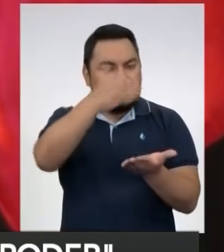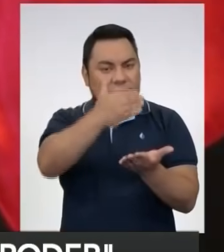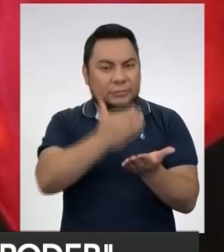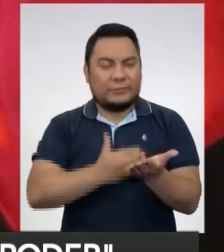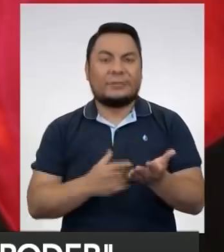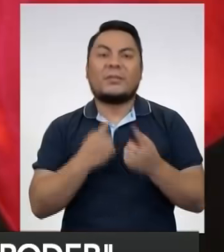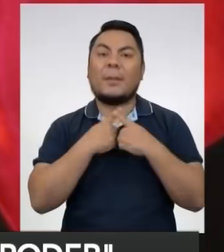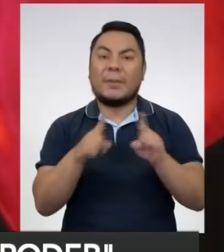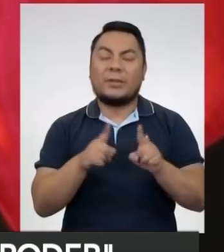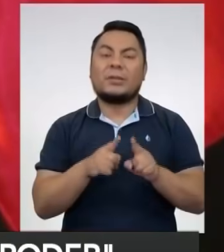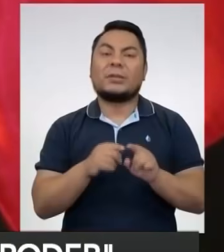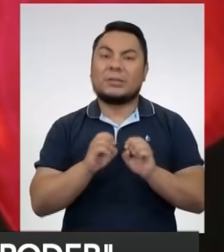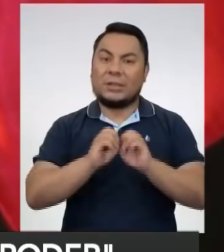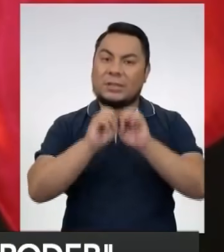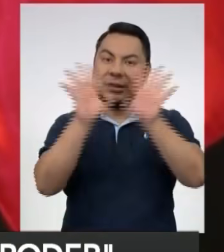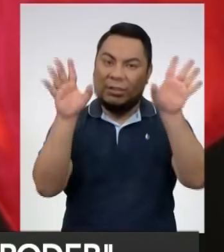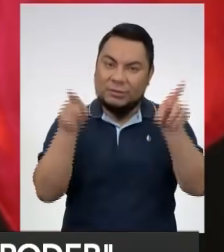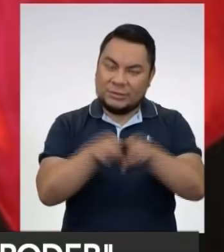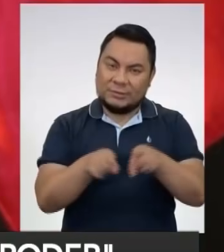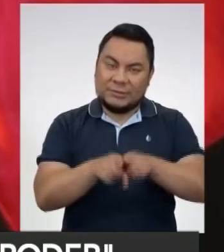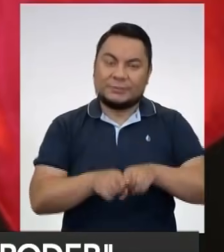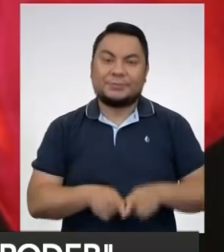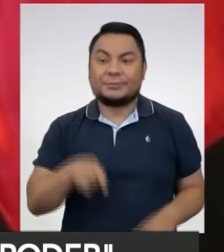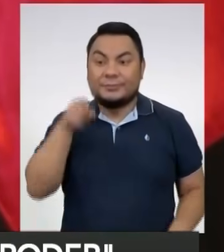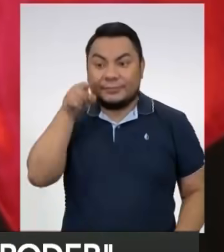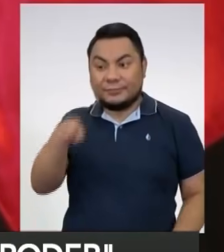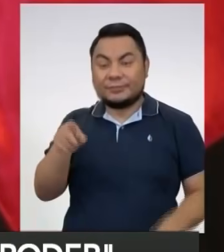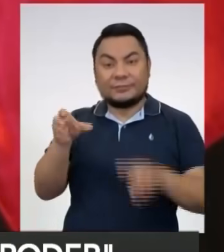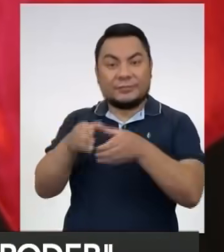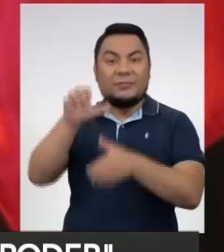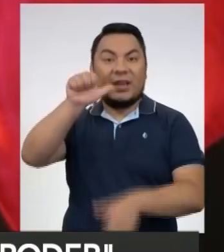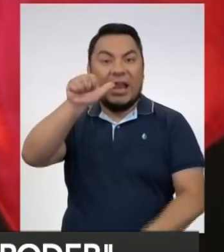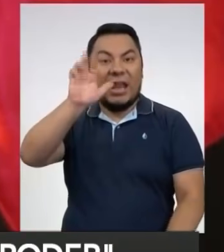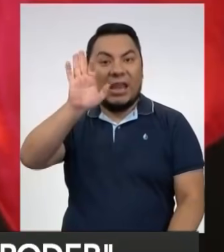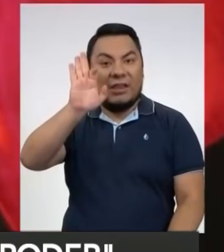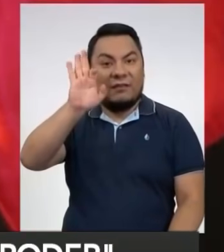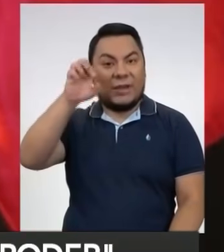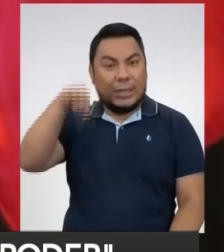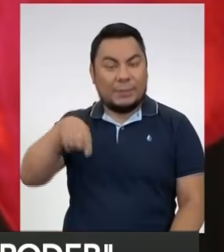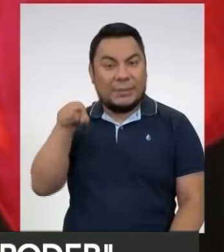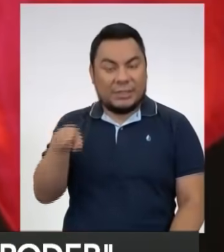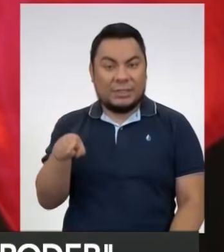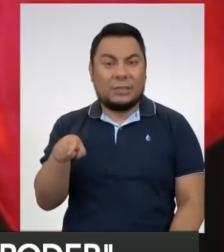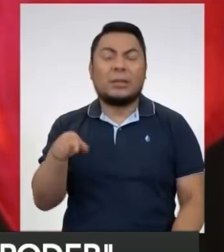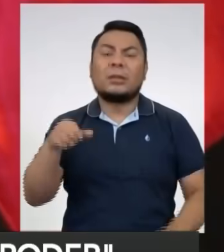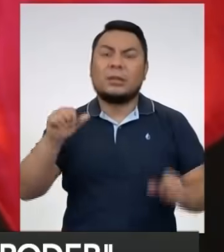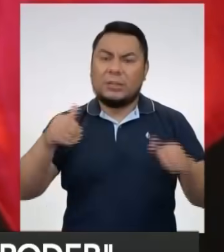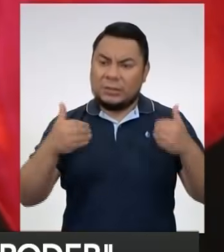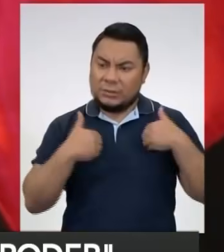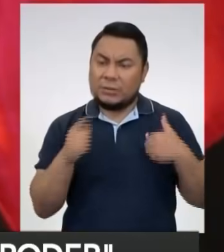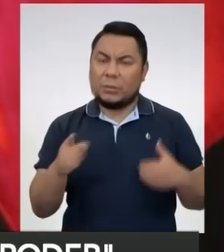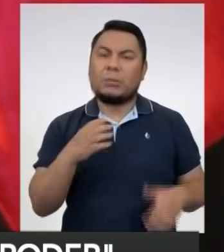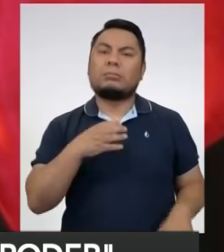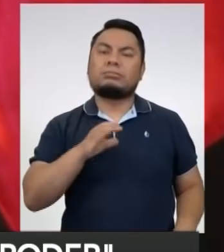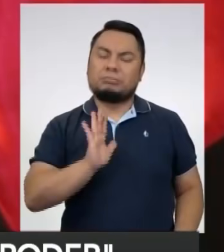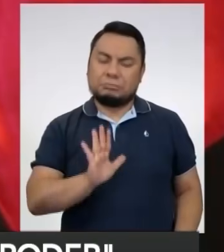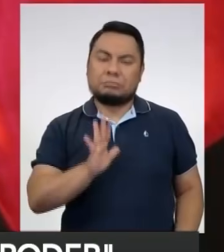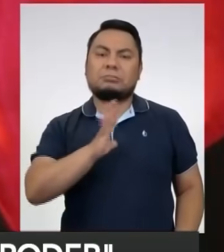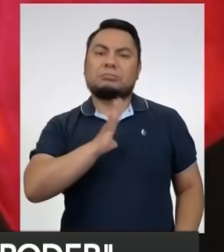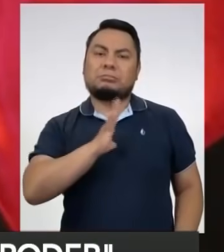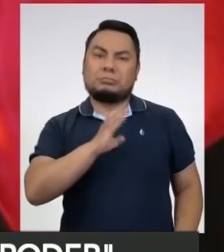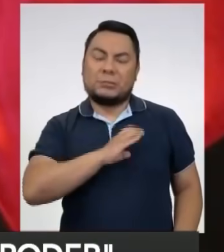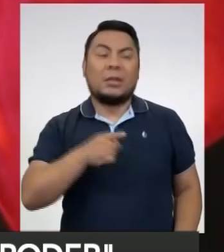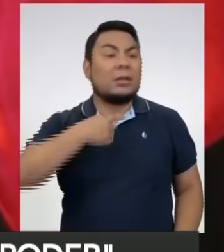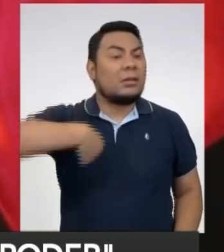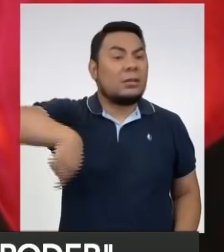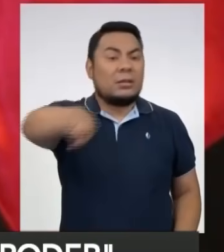también es que las AFPs han tenido un comportamiento que nosotros, como